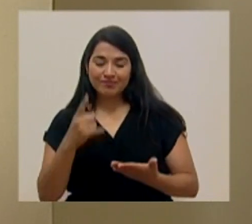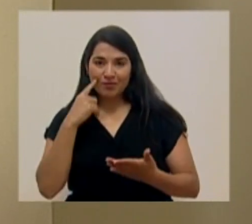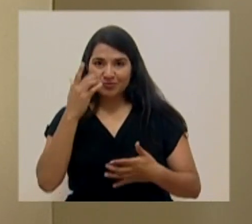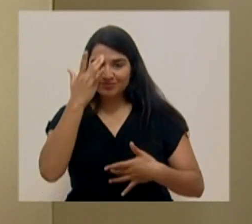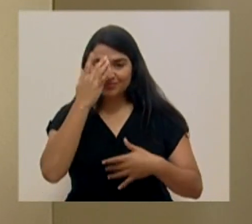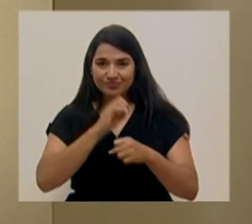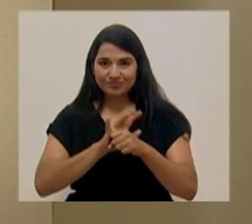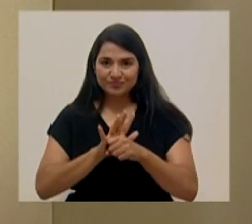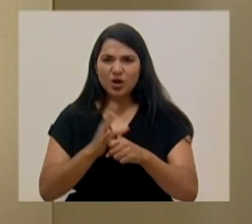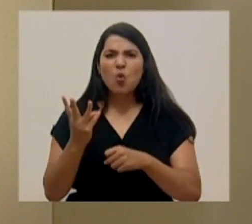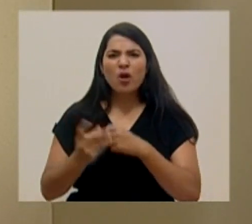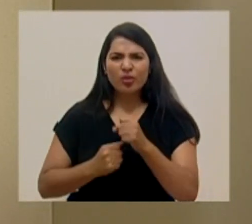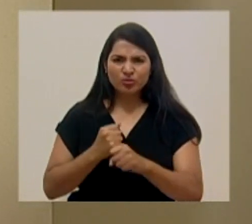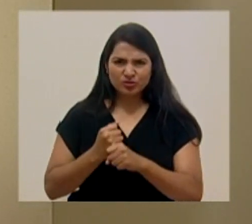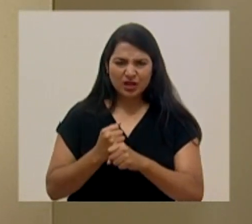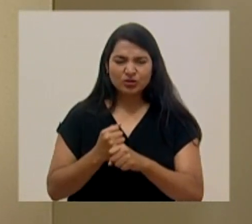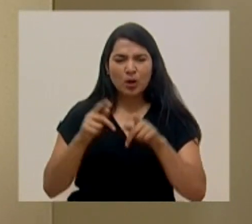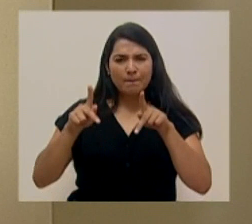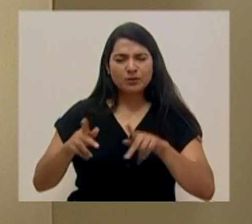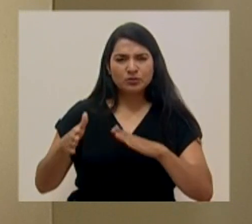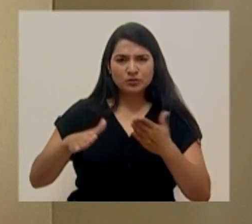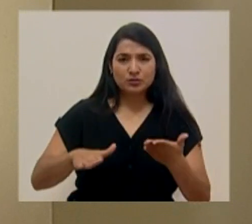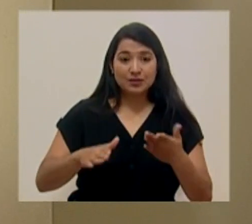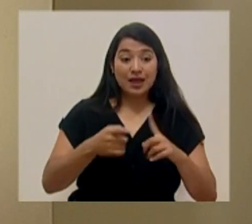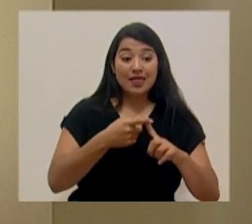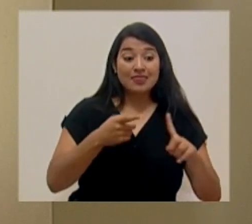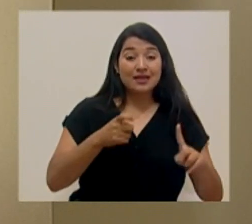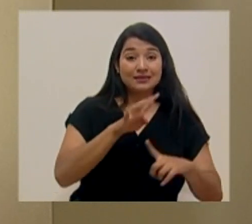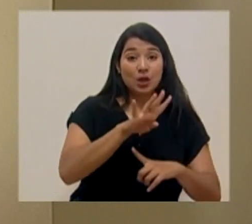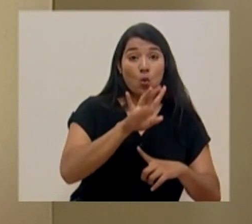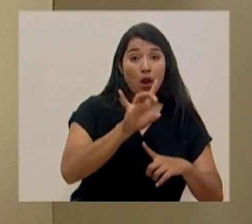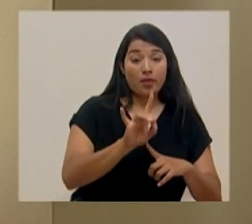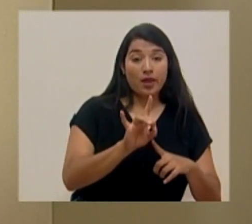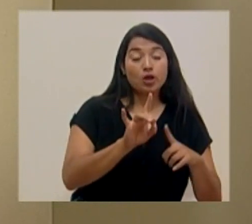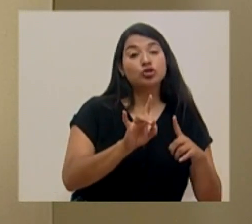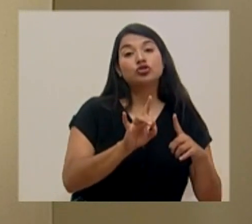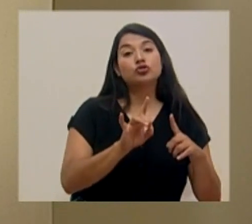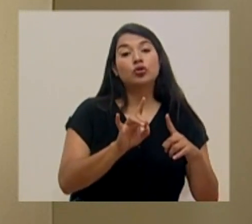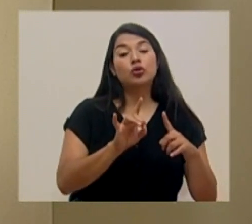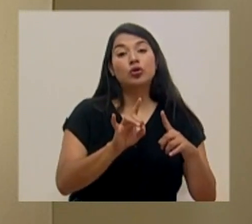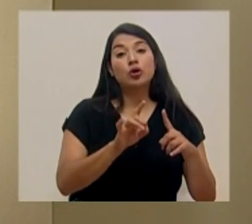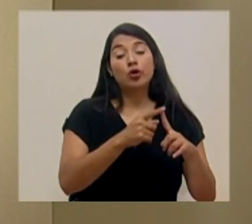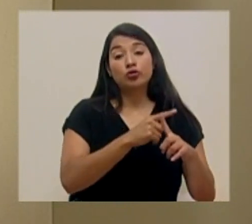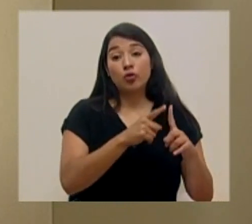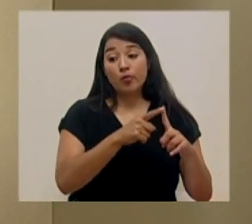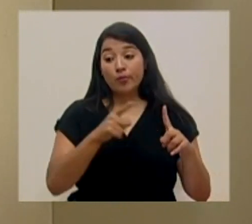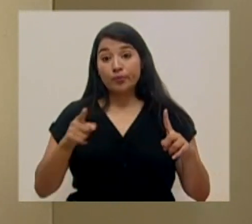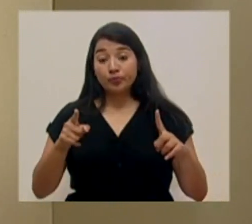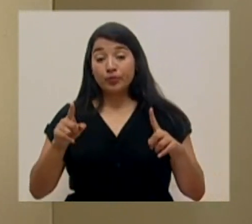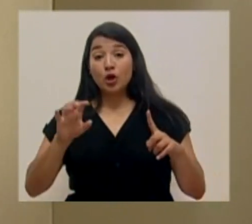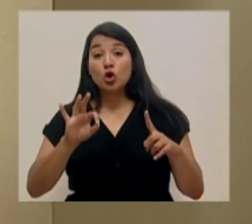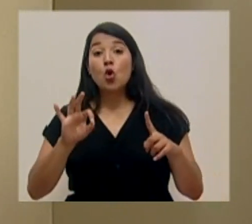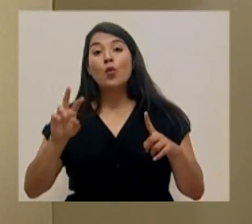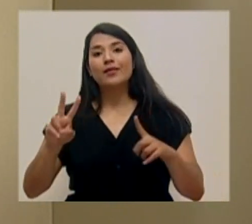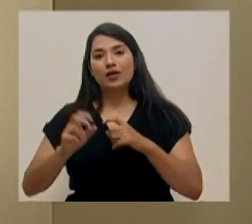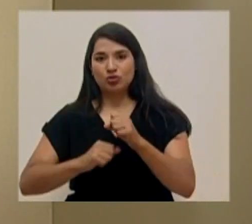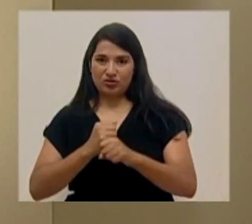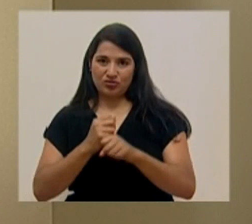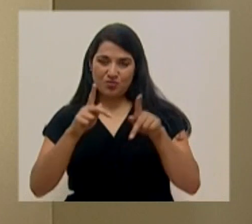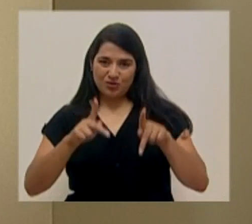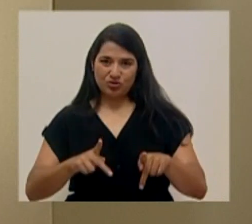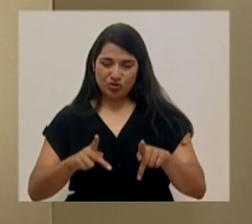personas va desde los 48, de los fallecimientos de ayer a hoy, de los 12, desde los 48 hasta los 92